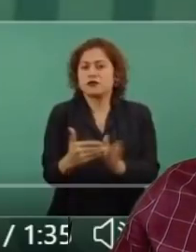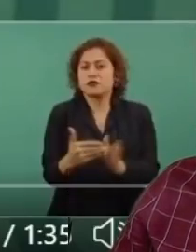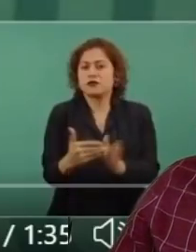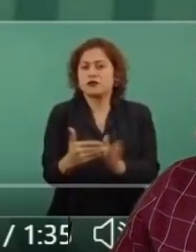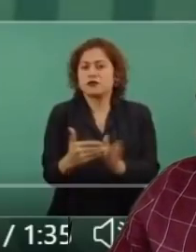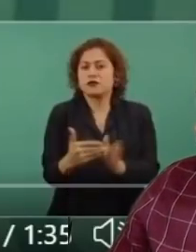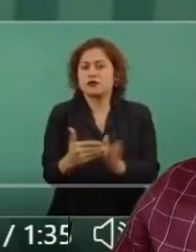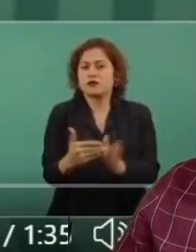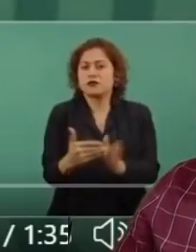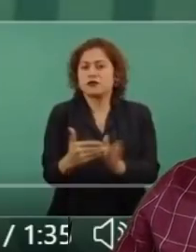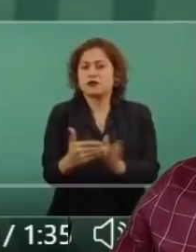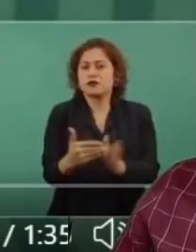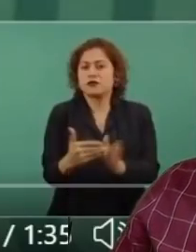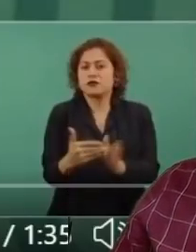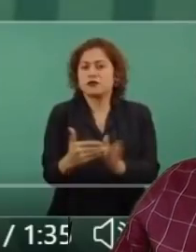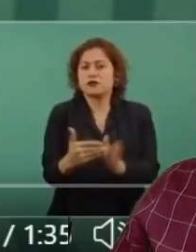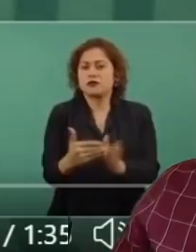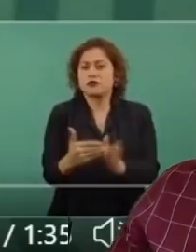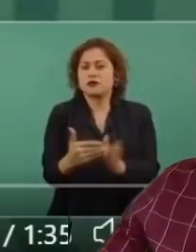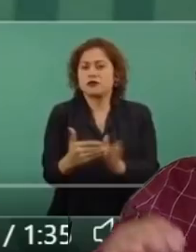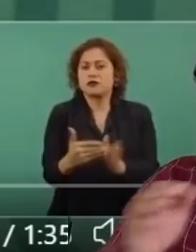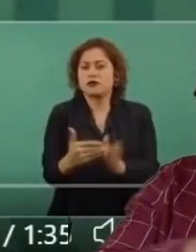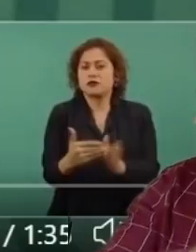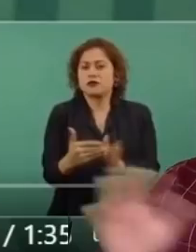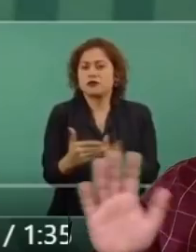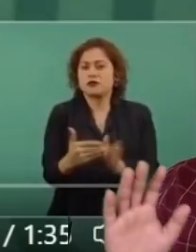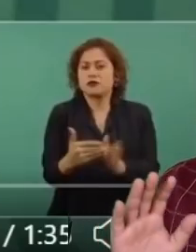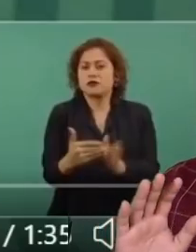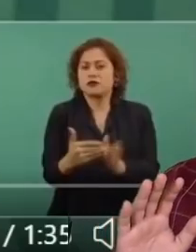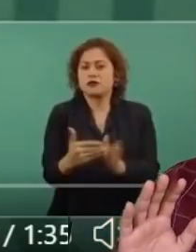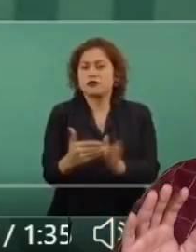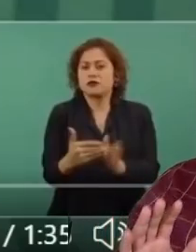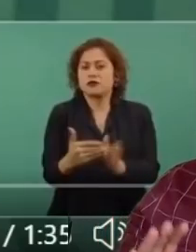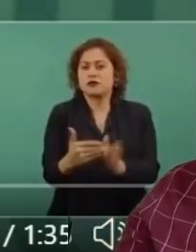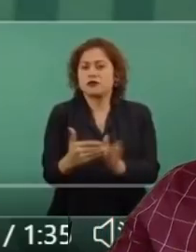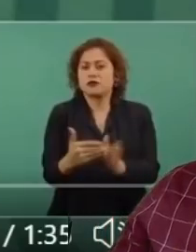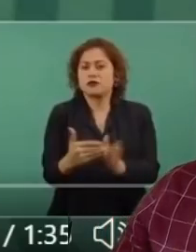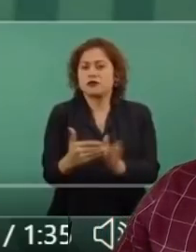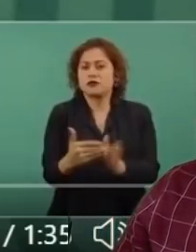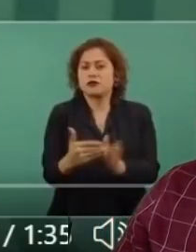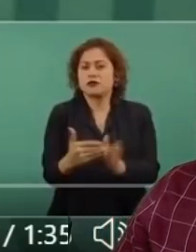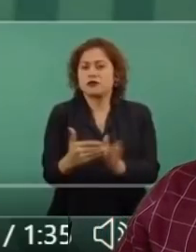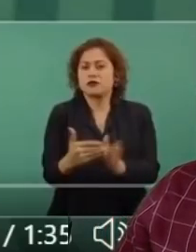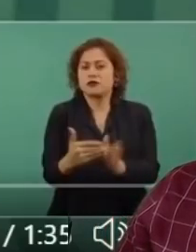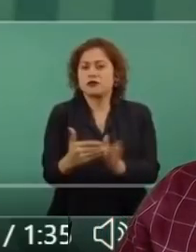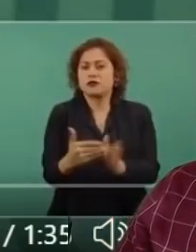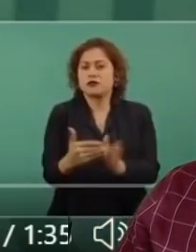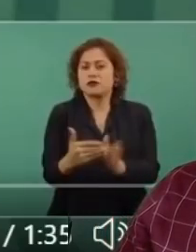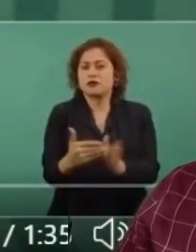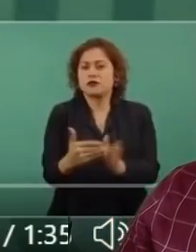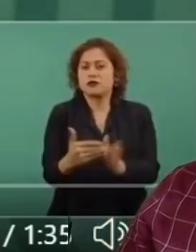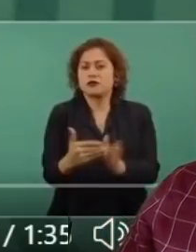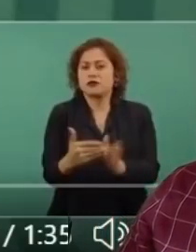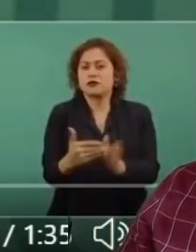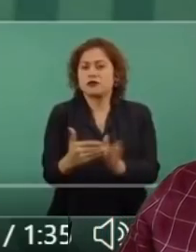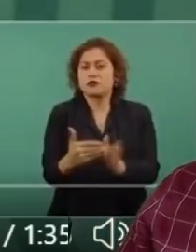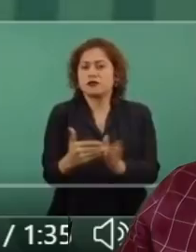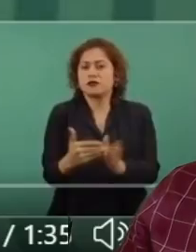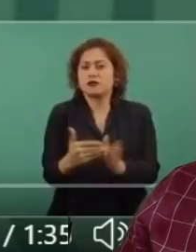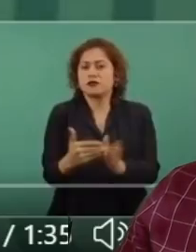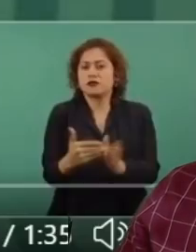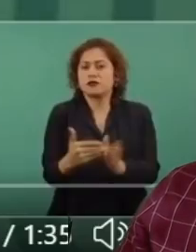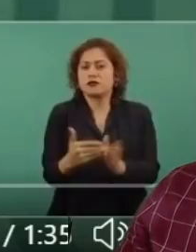ya la reforma ya no va, ya se estancó y que el presidente ya no pudo hacer nada, sí, más. Sí, de hecho, fue parte de que,